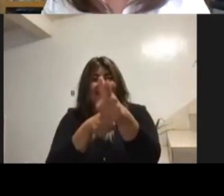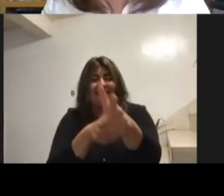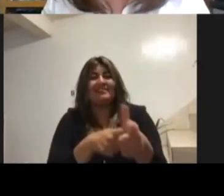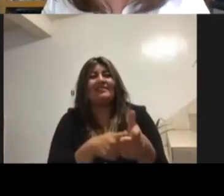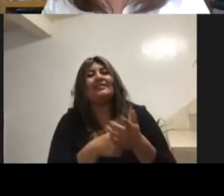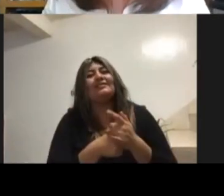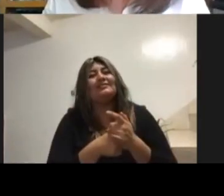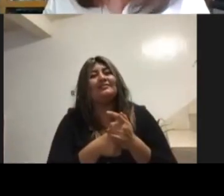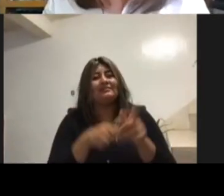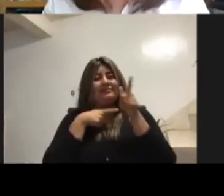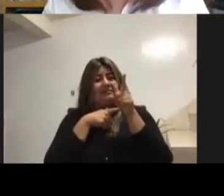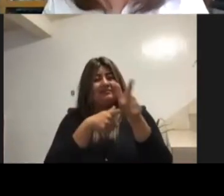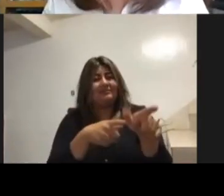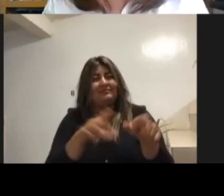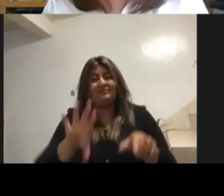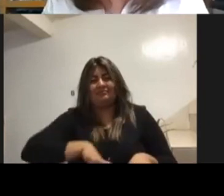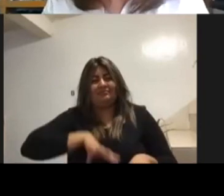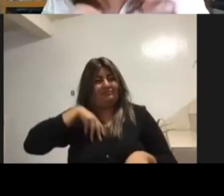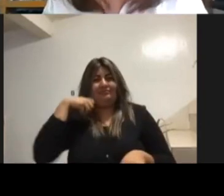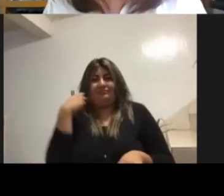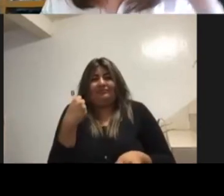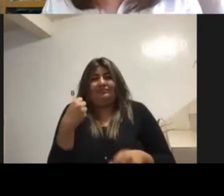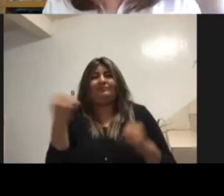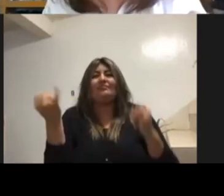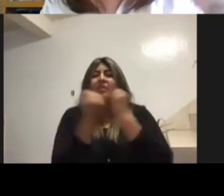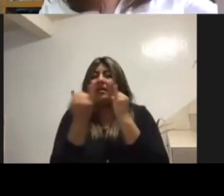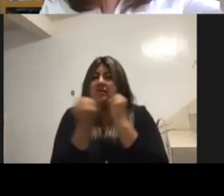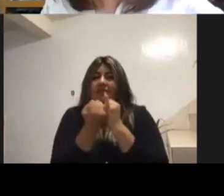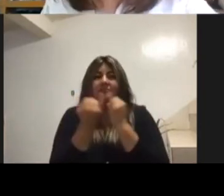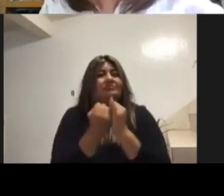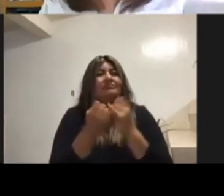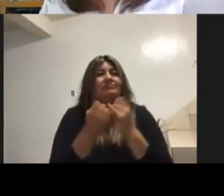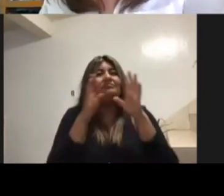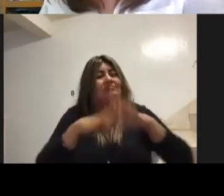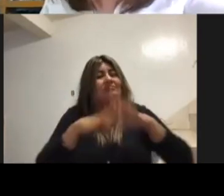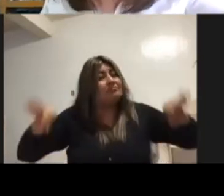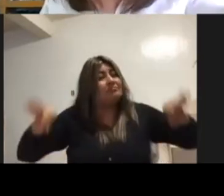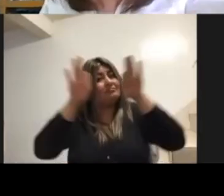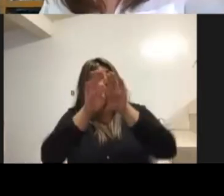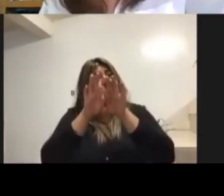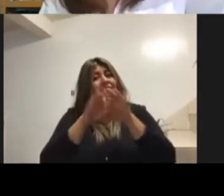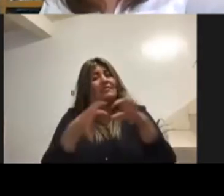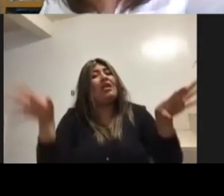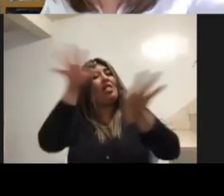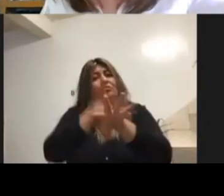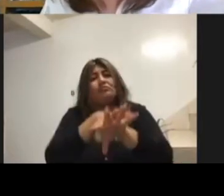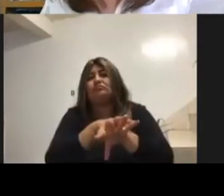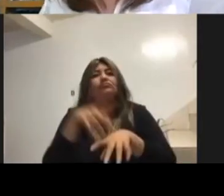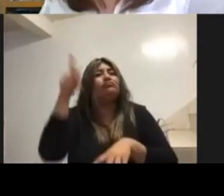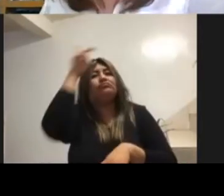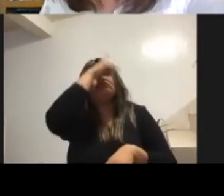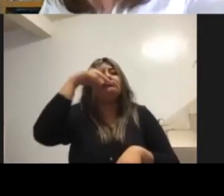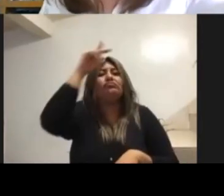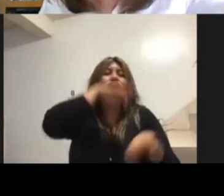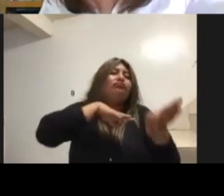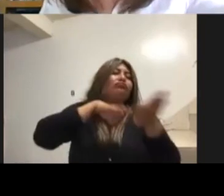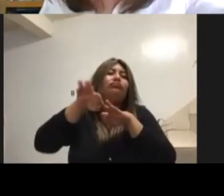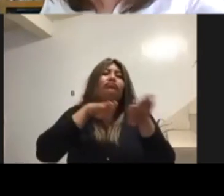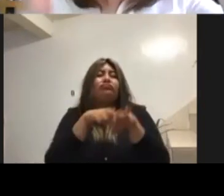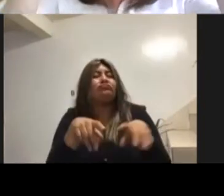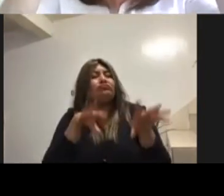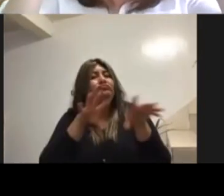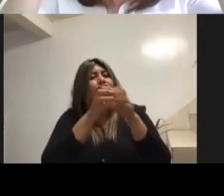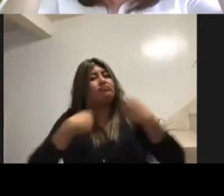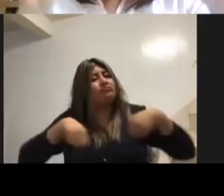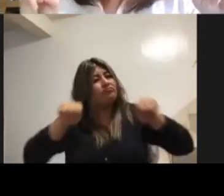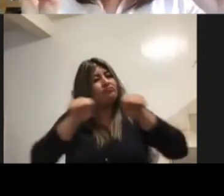La inclusión no es un asunto del maestro o maestra o psicólogo o trabajador social o pedagogo que fue contratado para